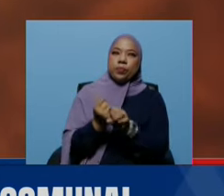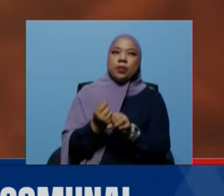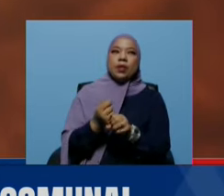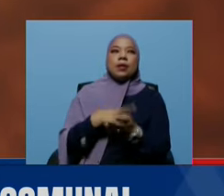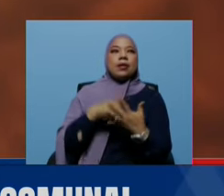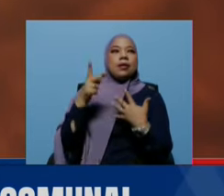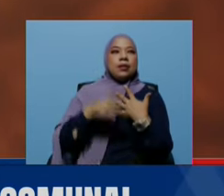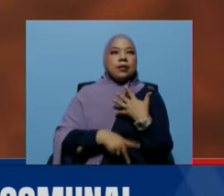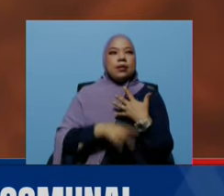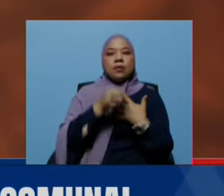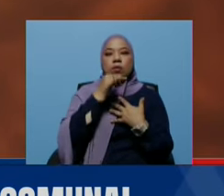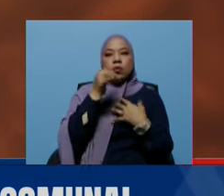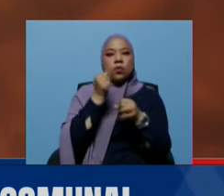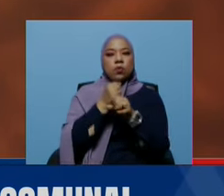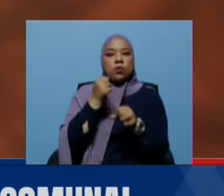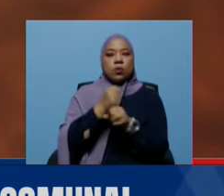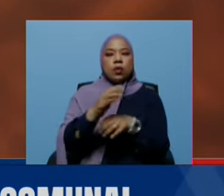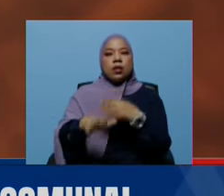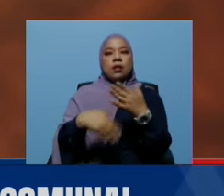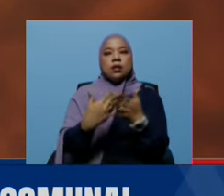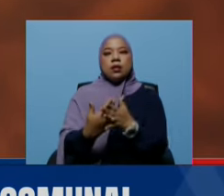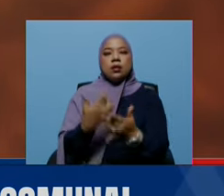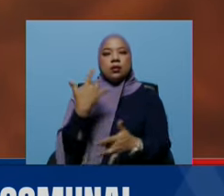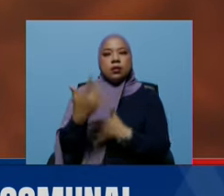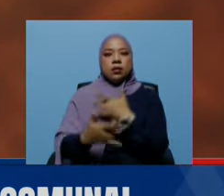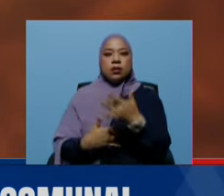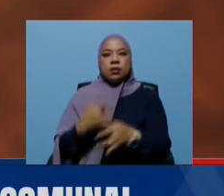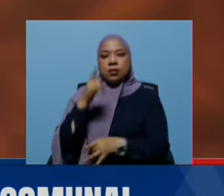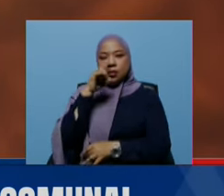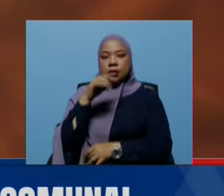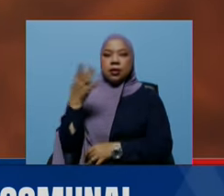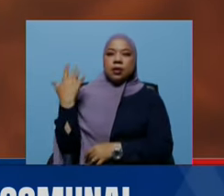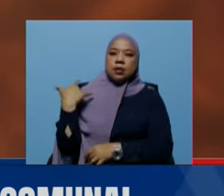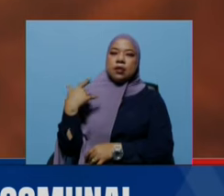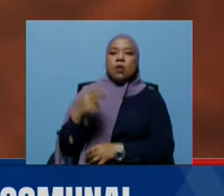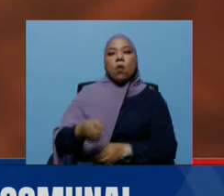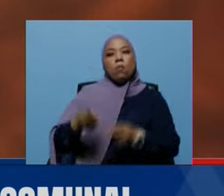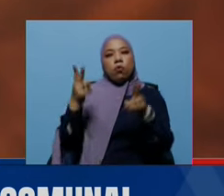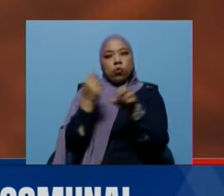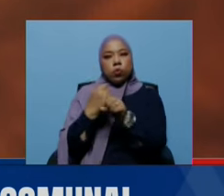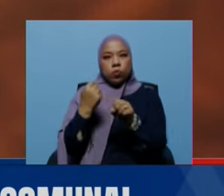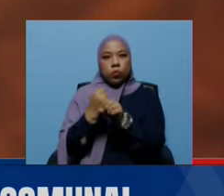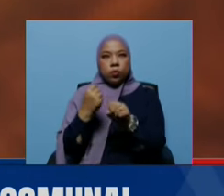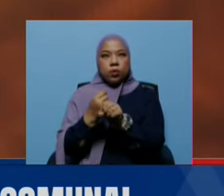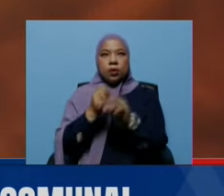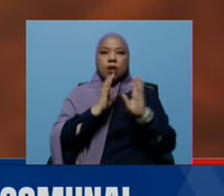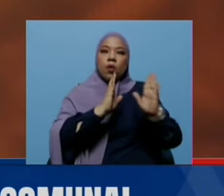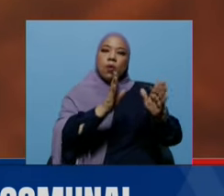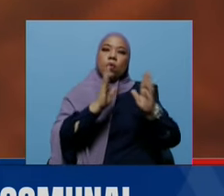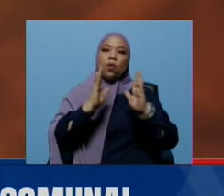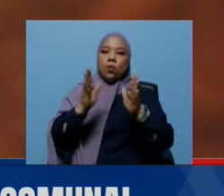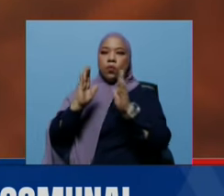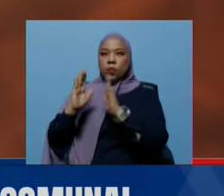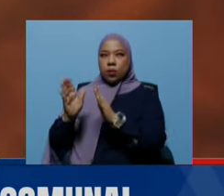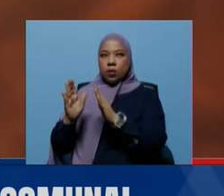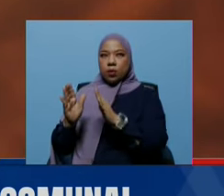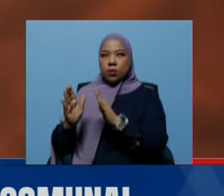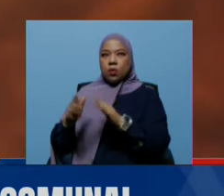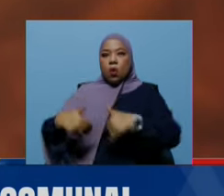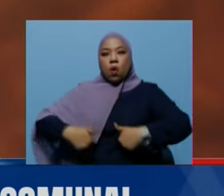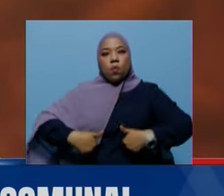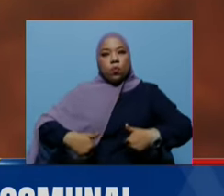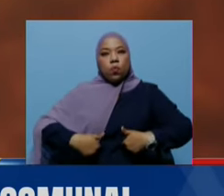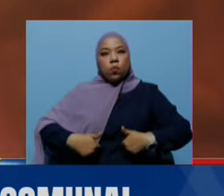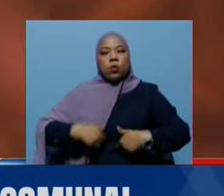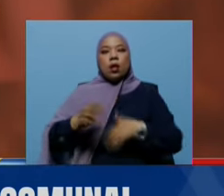muchísima fuerza, presidente. Agradecido con estos recursos, agradecido por la oportunidad de organizarnos. De verdad que hicimos un esfuerzo